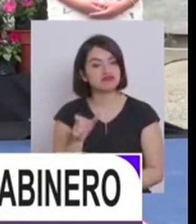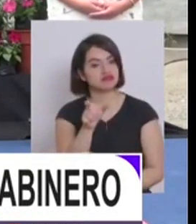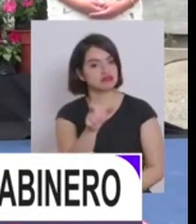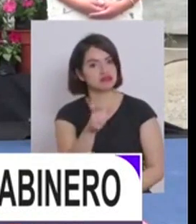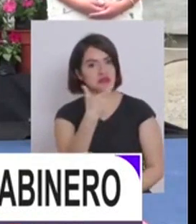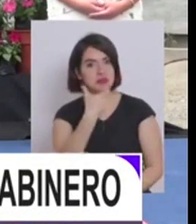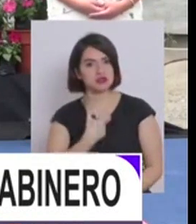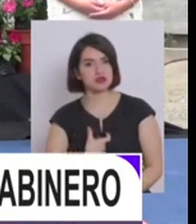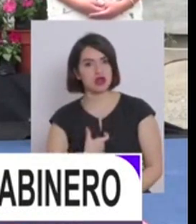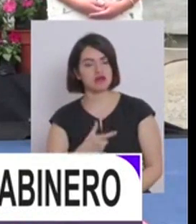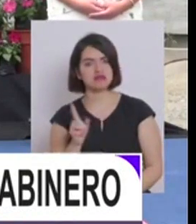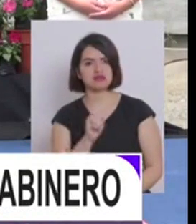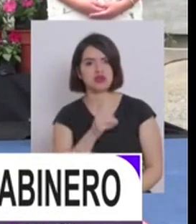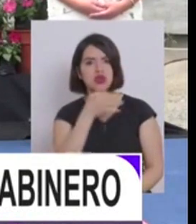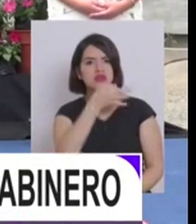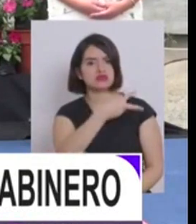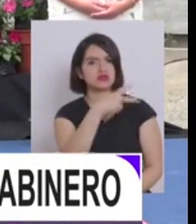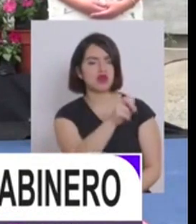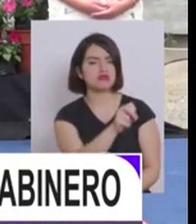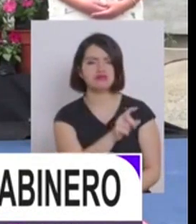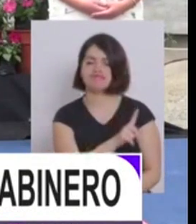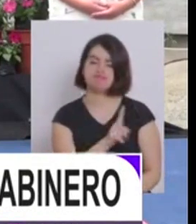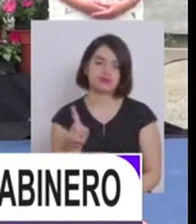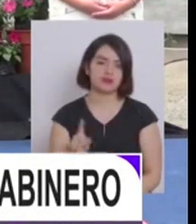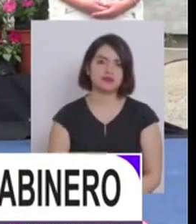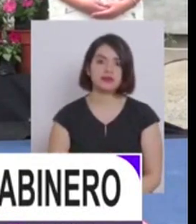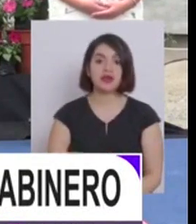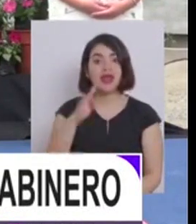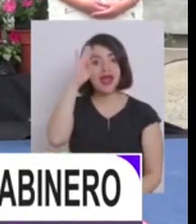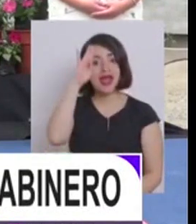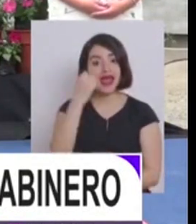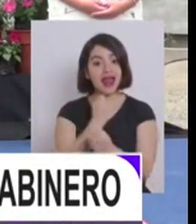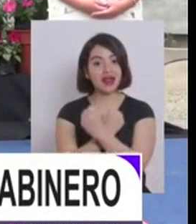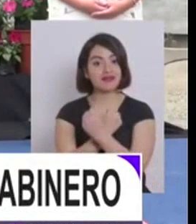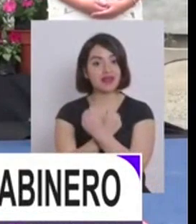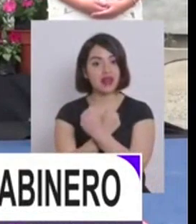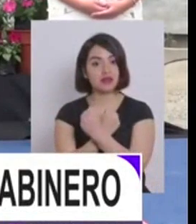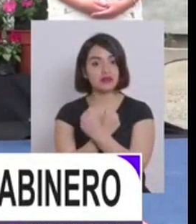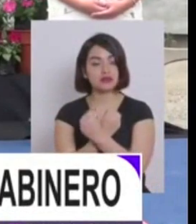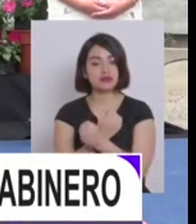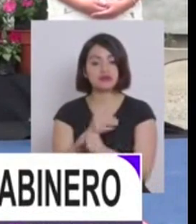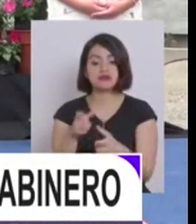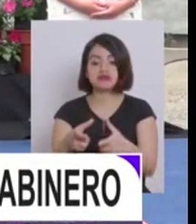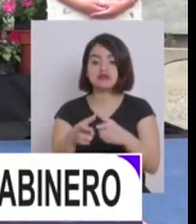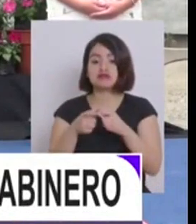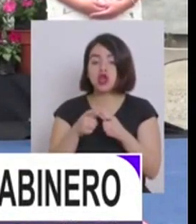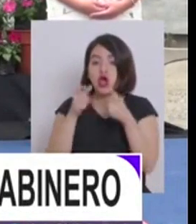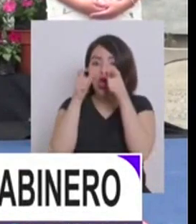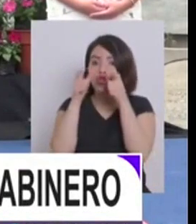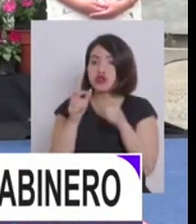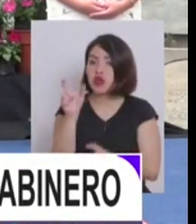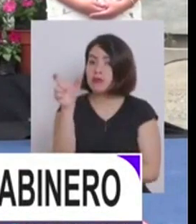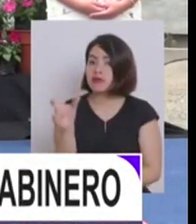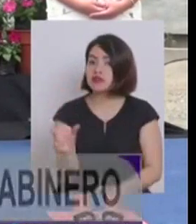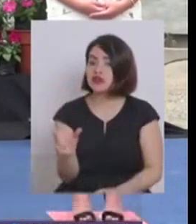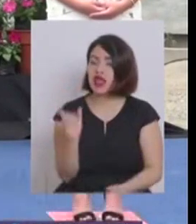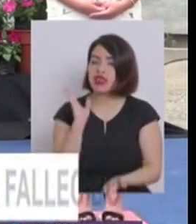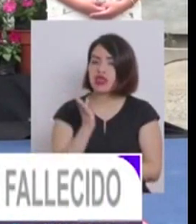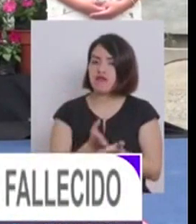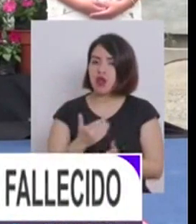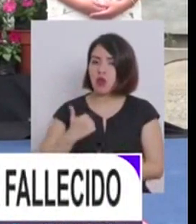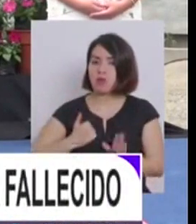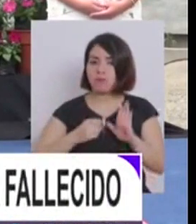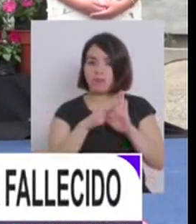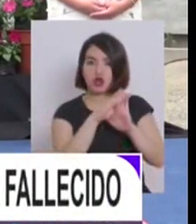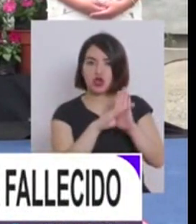resistirse. Por otra parte, Carabineros, cuando practica el control preventivo de identidad, tiene que cumplir con los